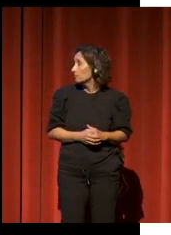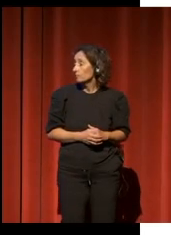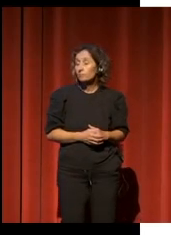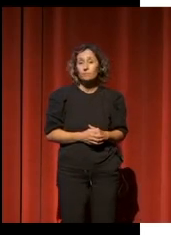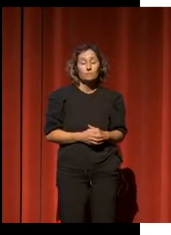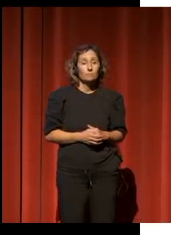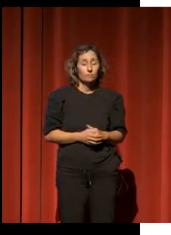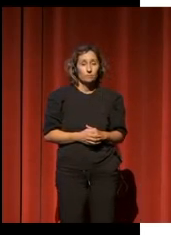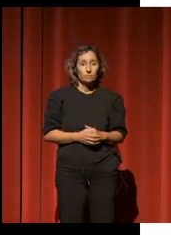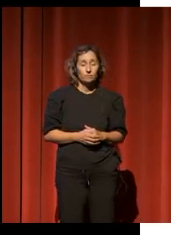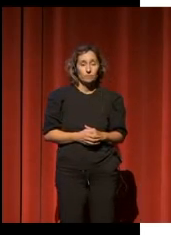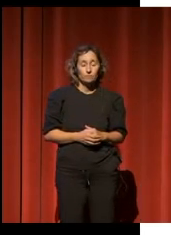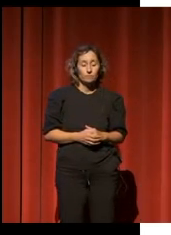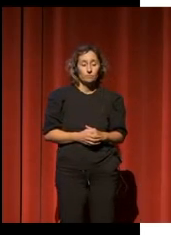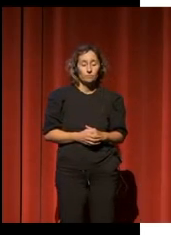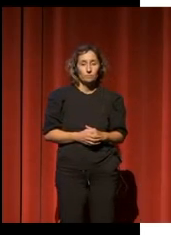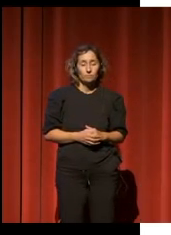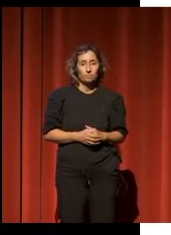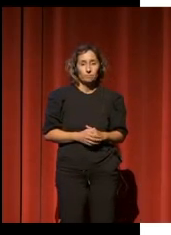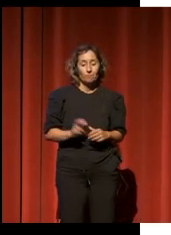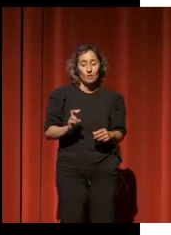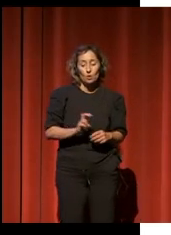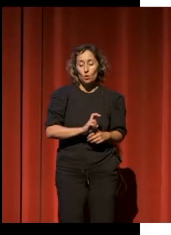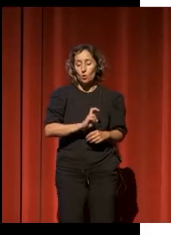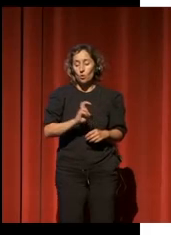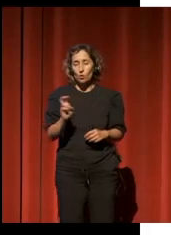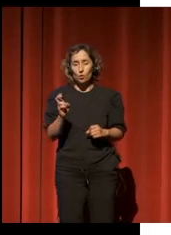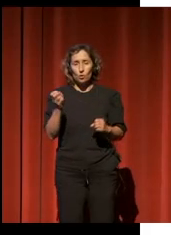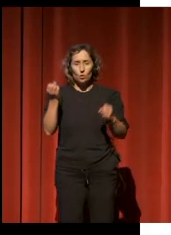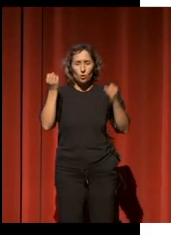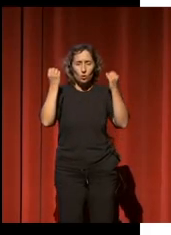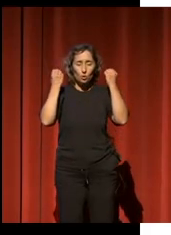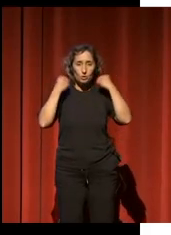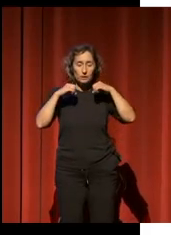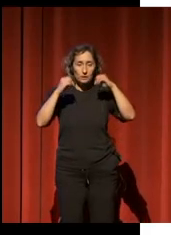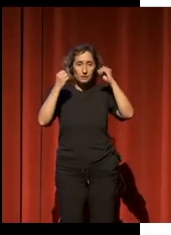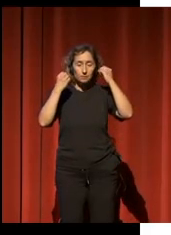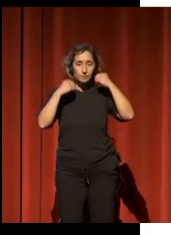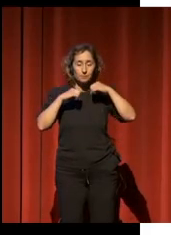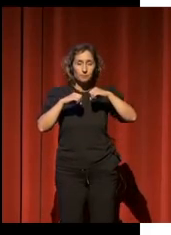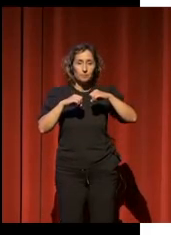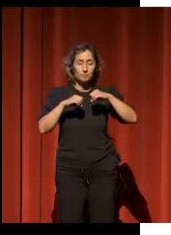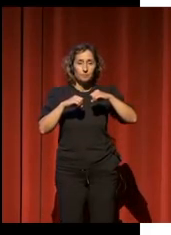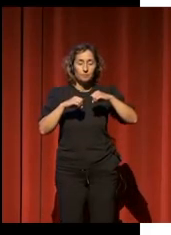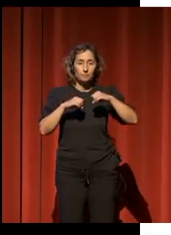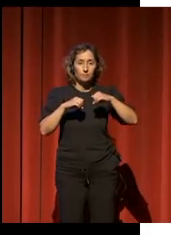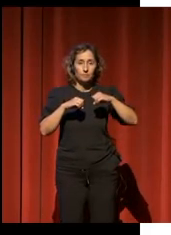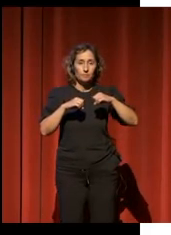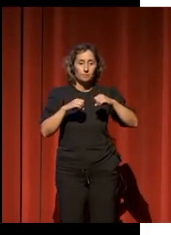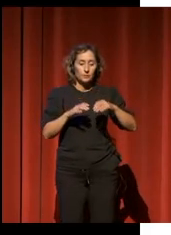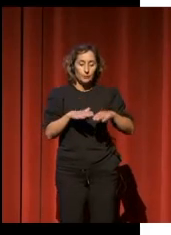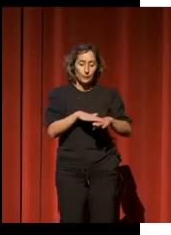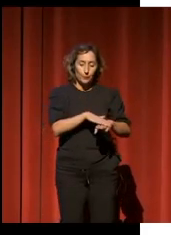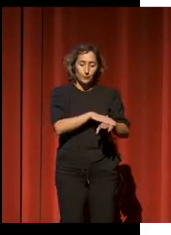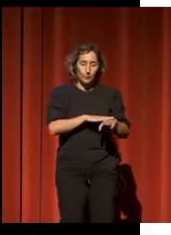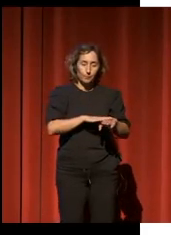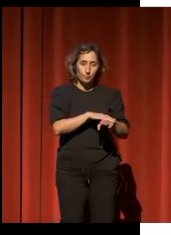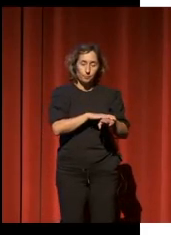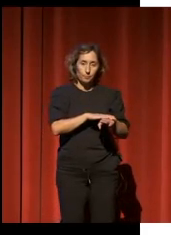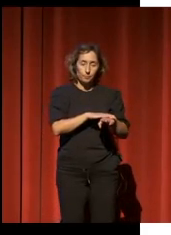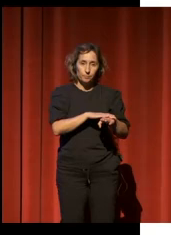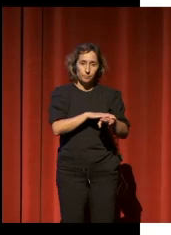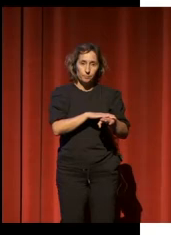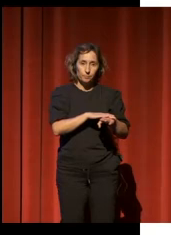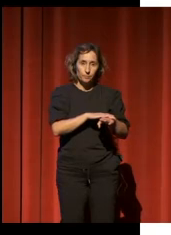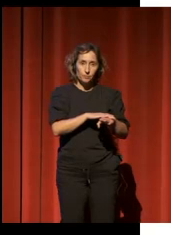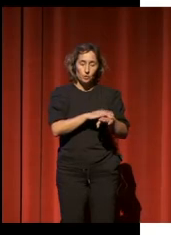o o tres de las prácticas eh se insertan más o menos en en lo que en los marcos de lo que podríamos decir a